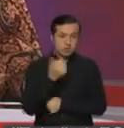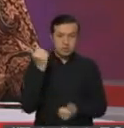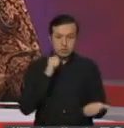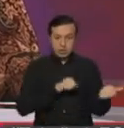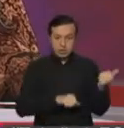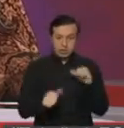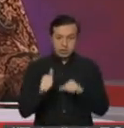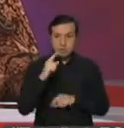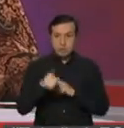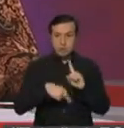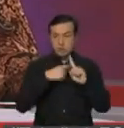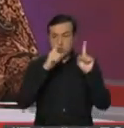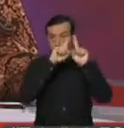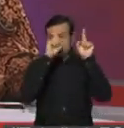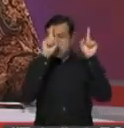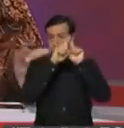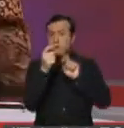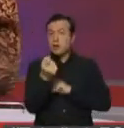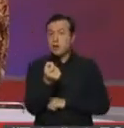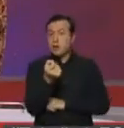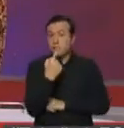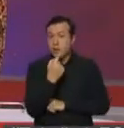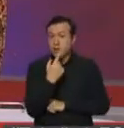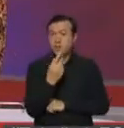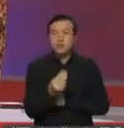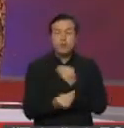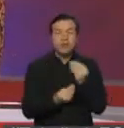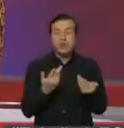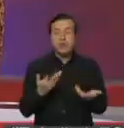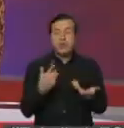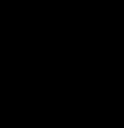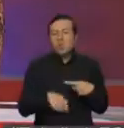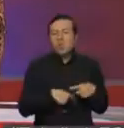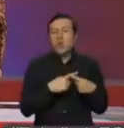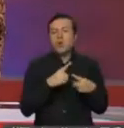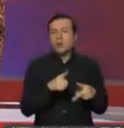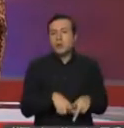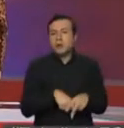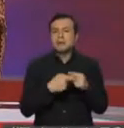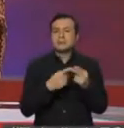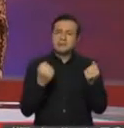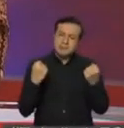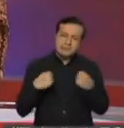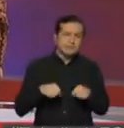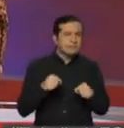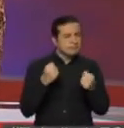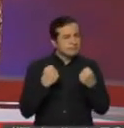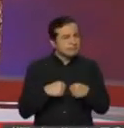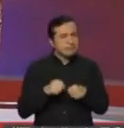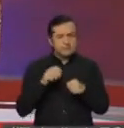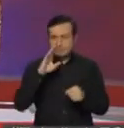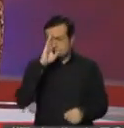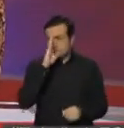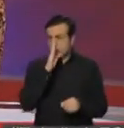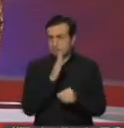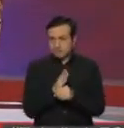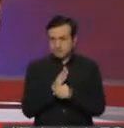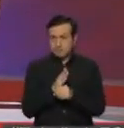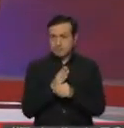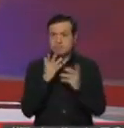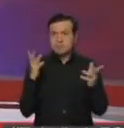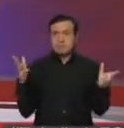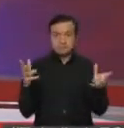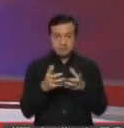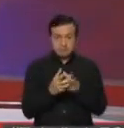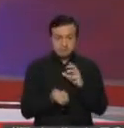y, por supuesto, empresas farmacéuticas. ¿Cómo se va a trabajar y desde cuándo para sumar esfuerzos y pues llegar a este objetivo común que es